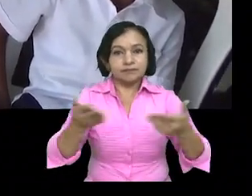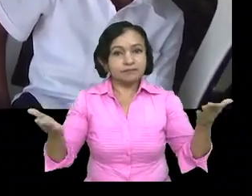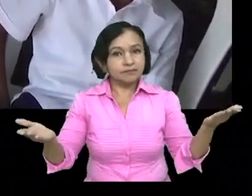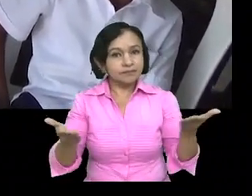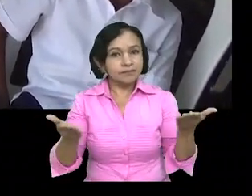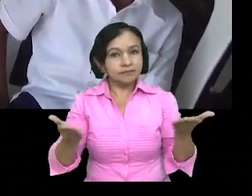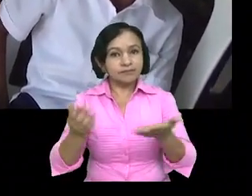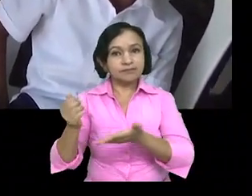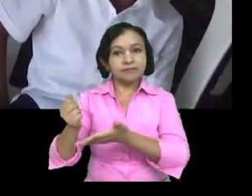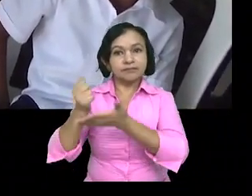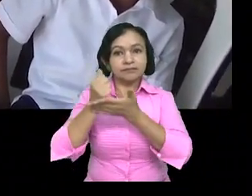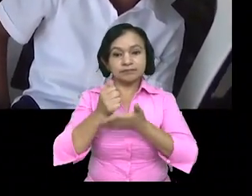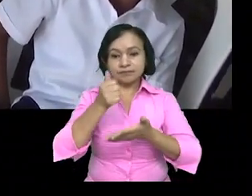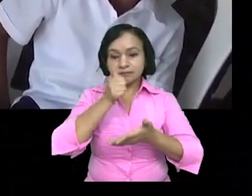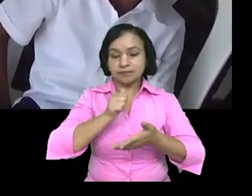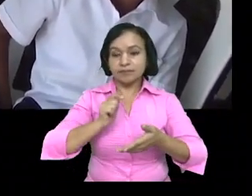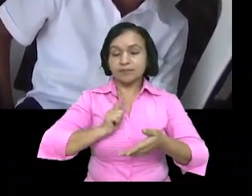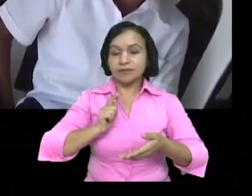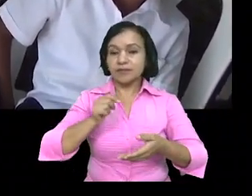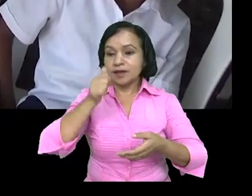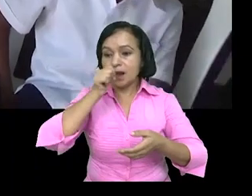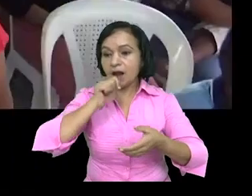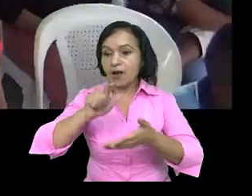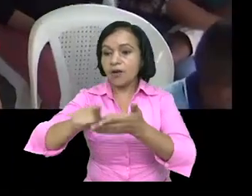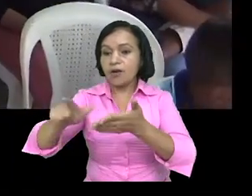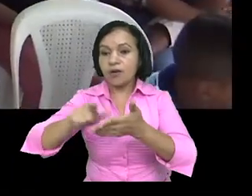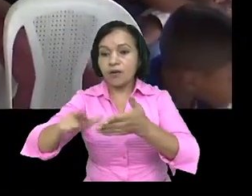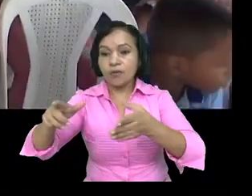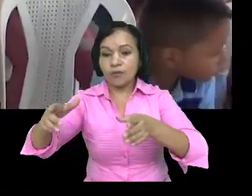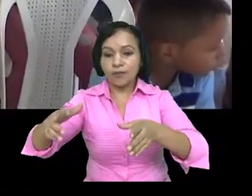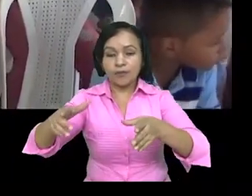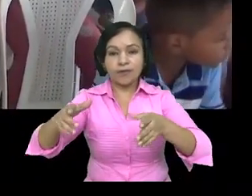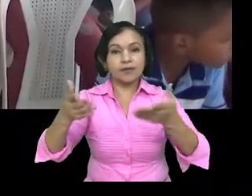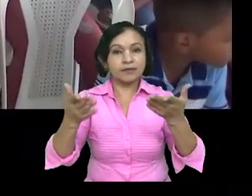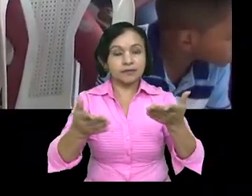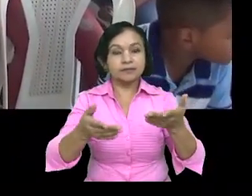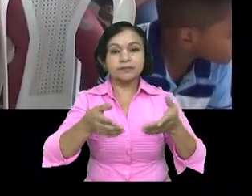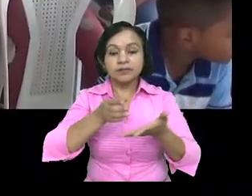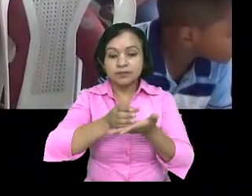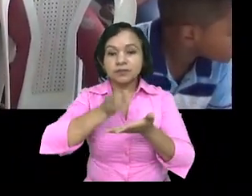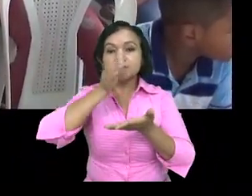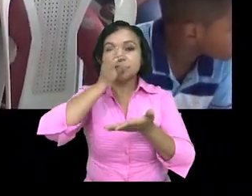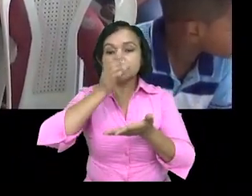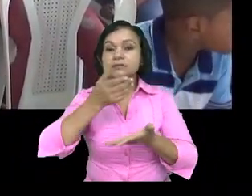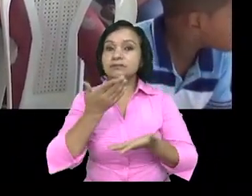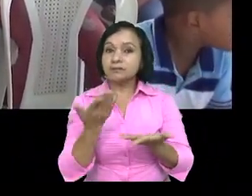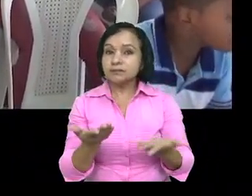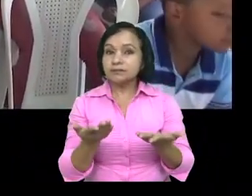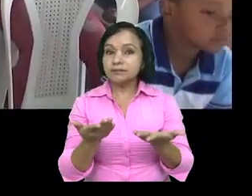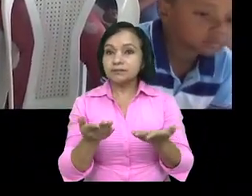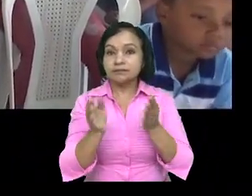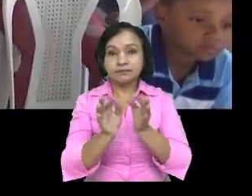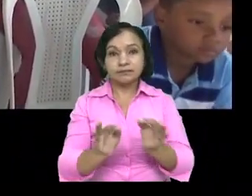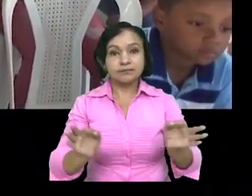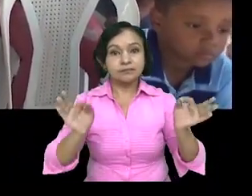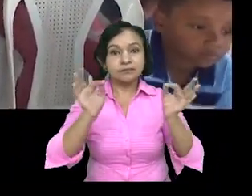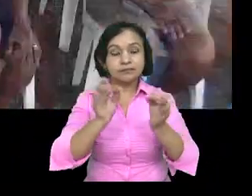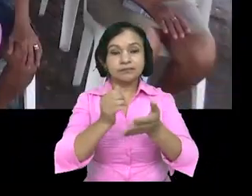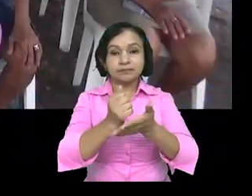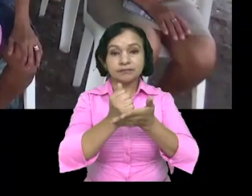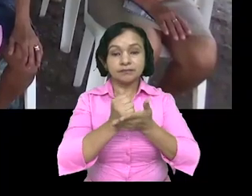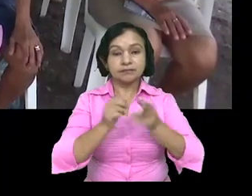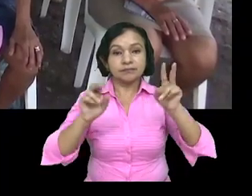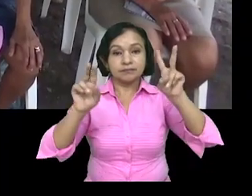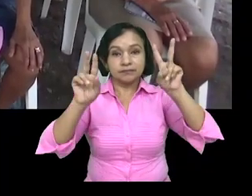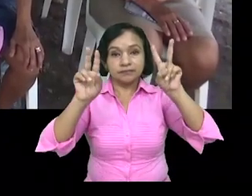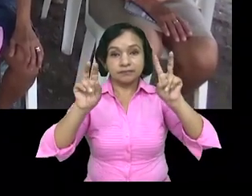cómo influye tener agua de calidad en el consumo humano. Entonces, eso te conlleva también el tema